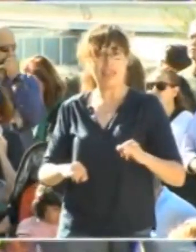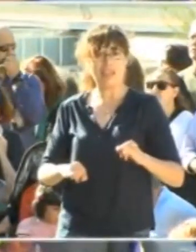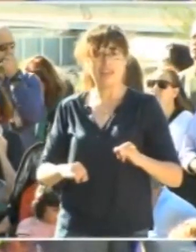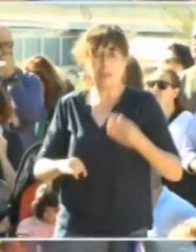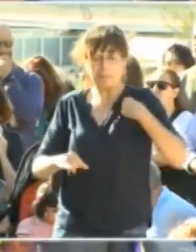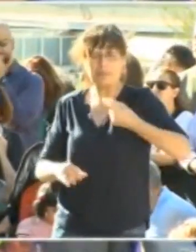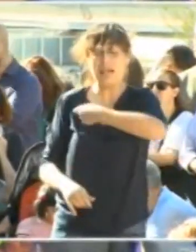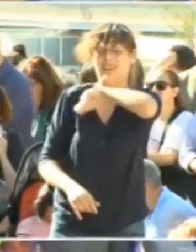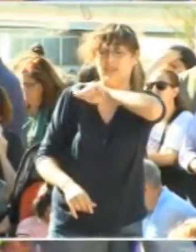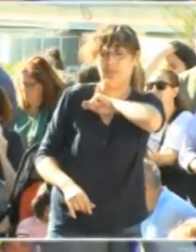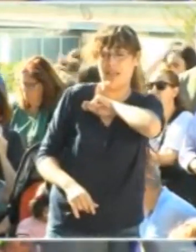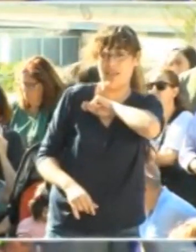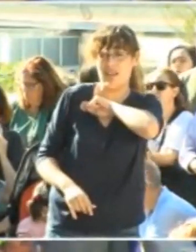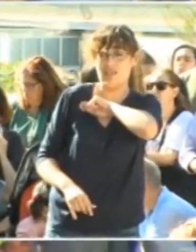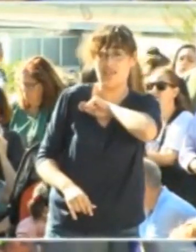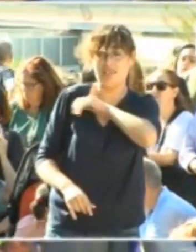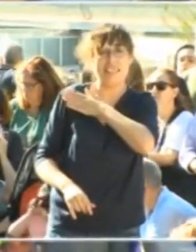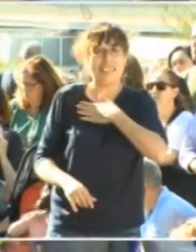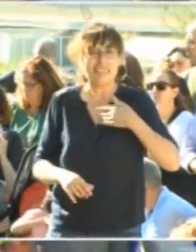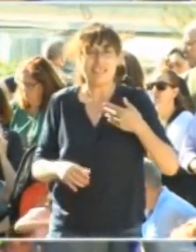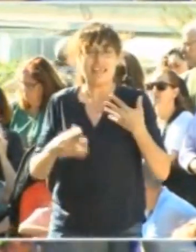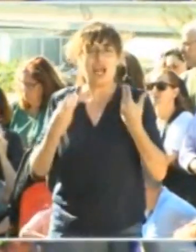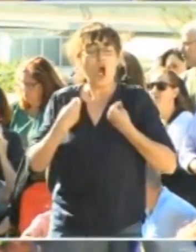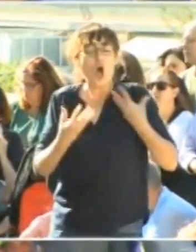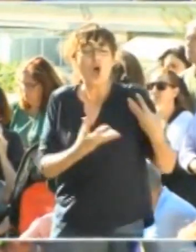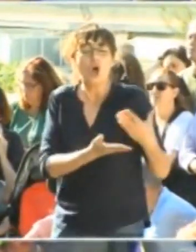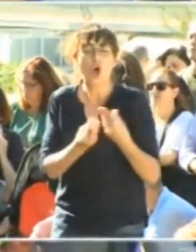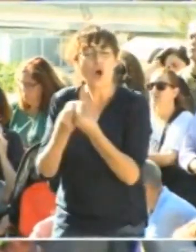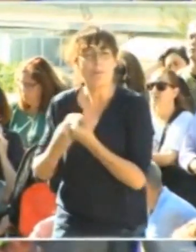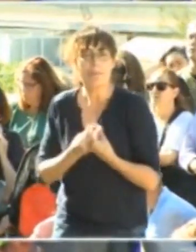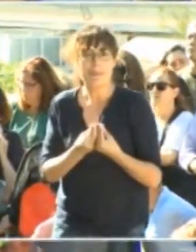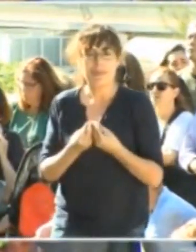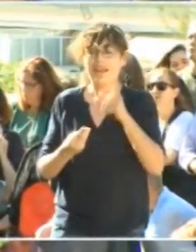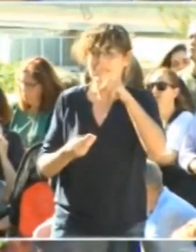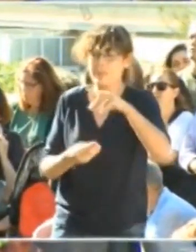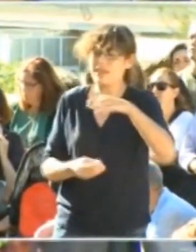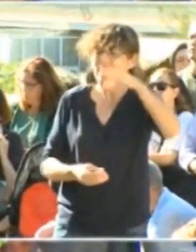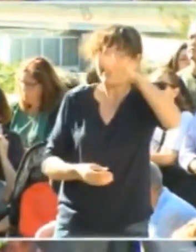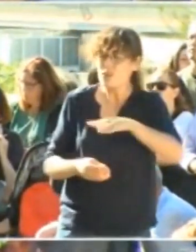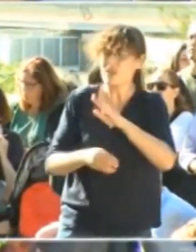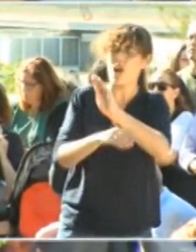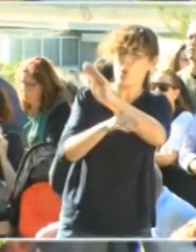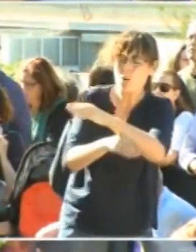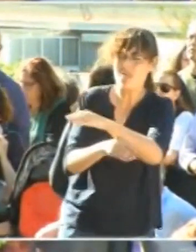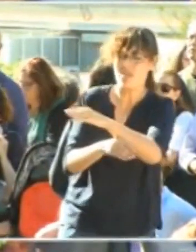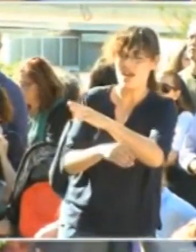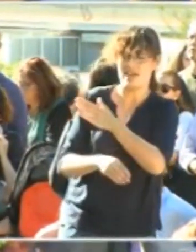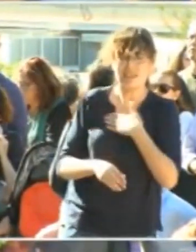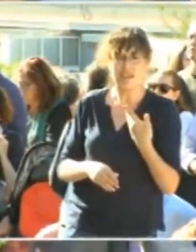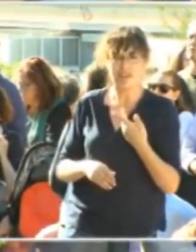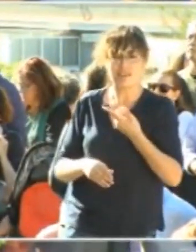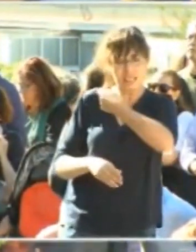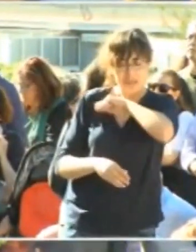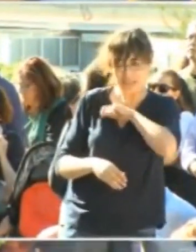españa que quiere articular un proyecto de convivencia y quiere cuidar nos que esa españa existe y